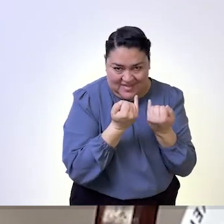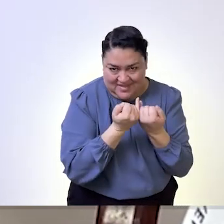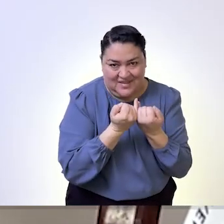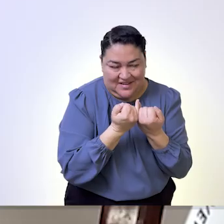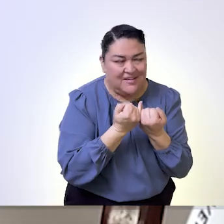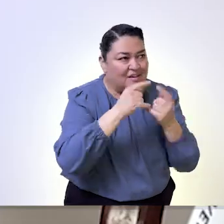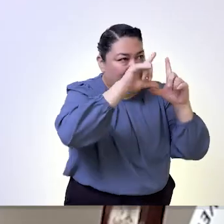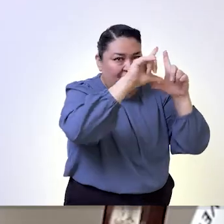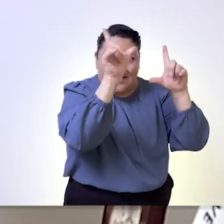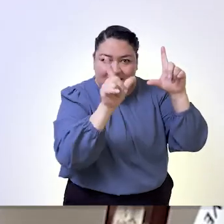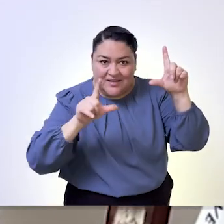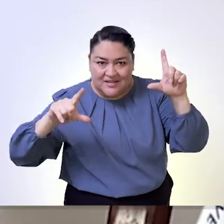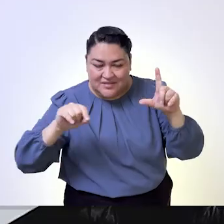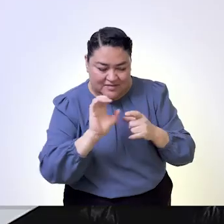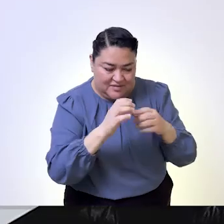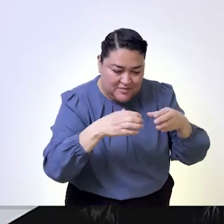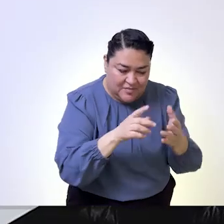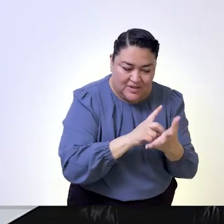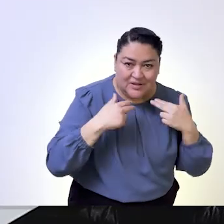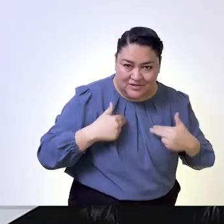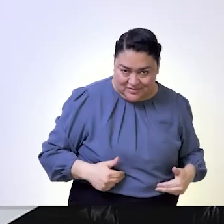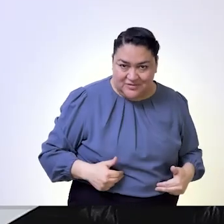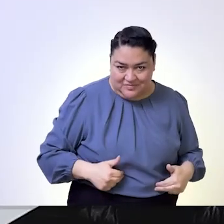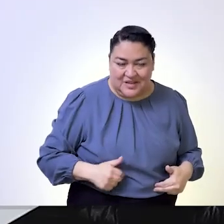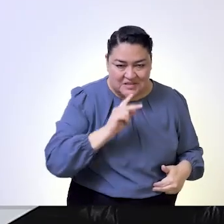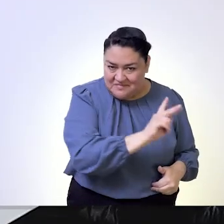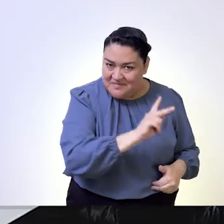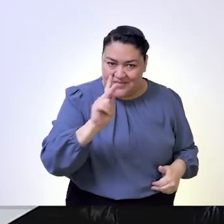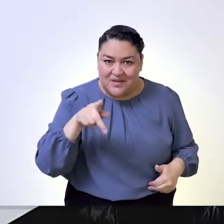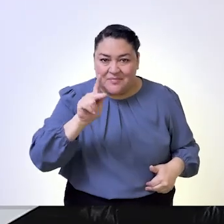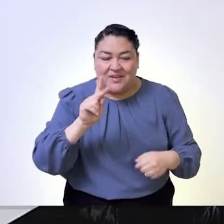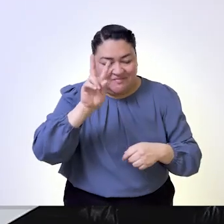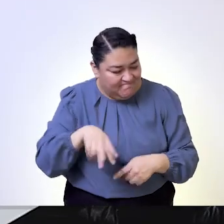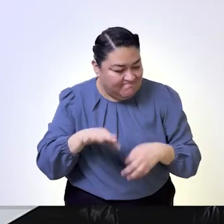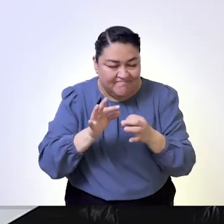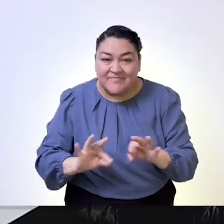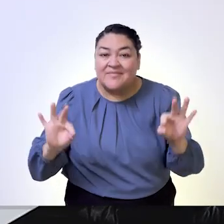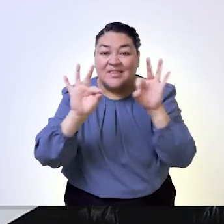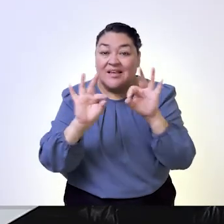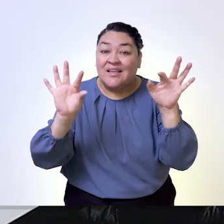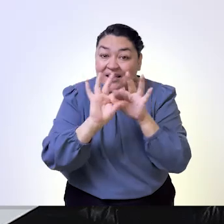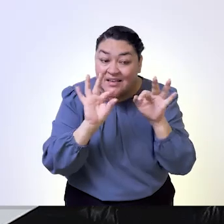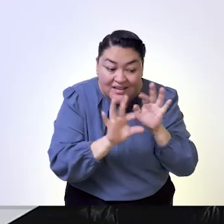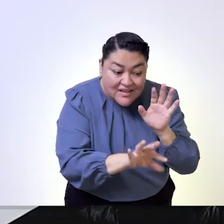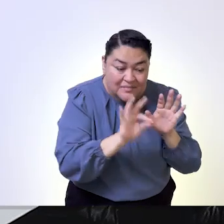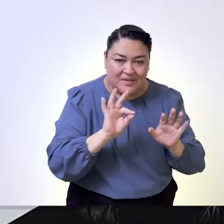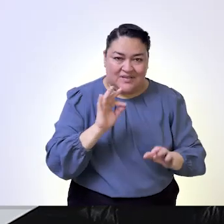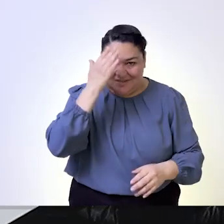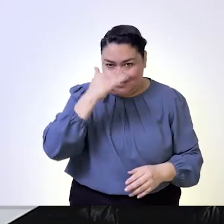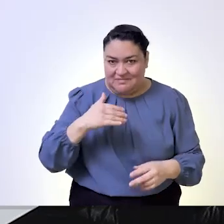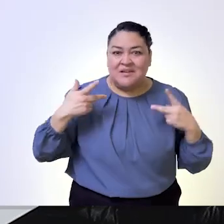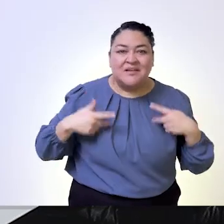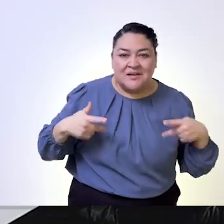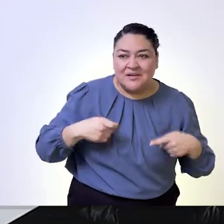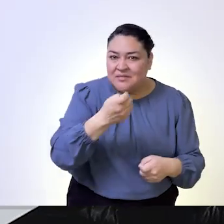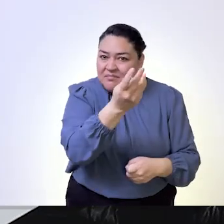lo que sucede en los procedimientos de las comisiones de derechos humanos, pero aquí me parece que es muy importante resaltarlo, porque